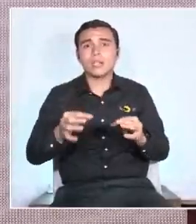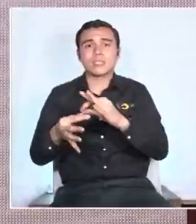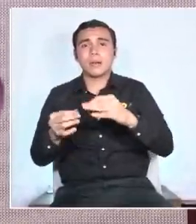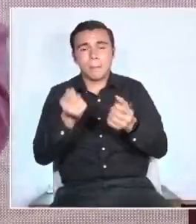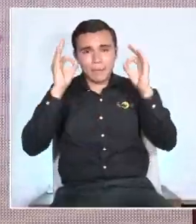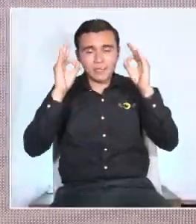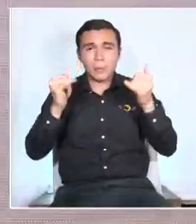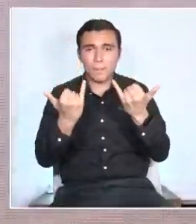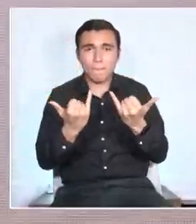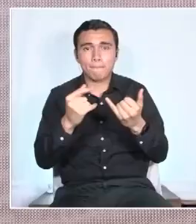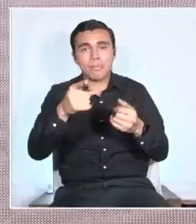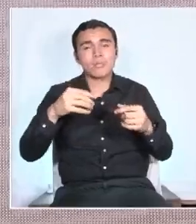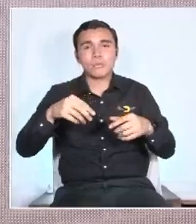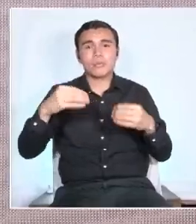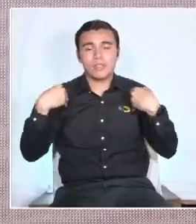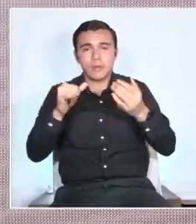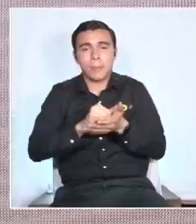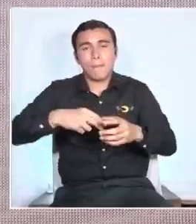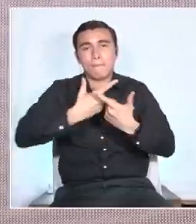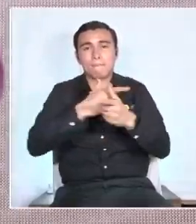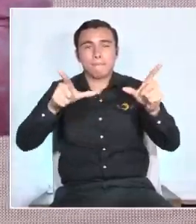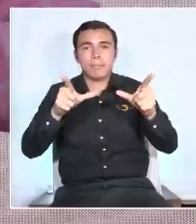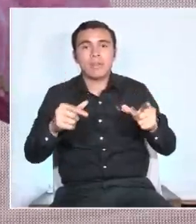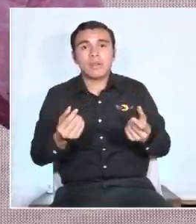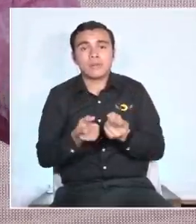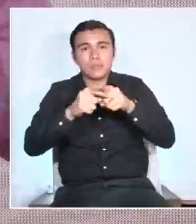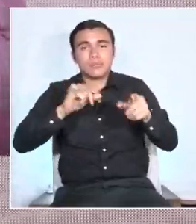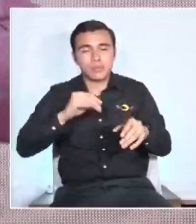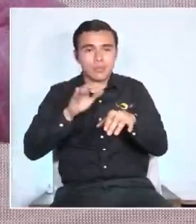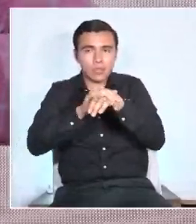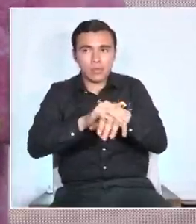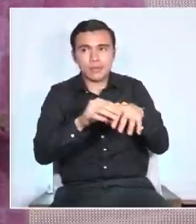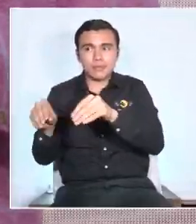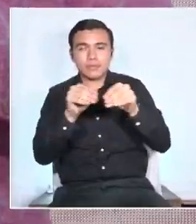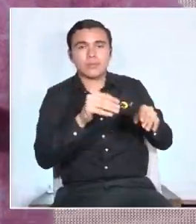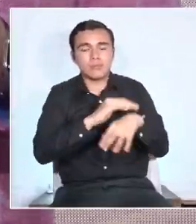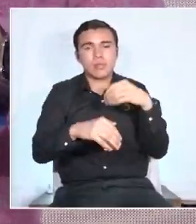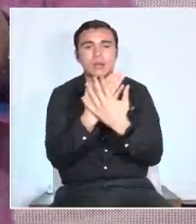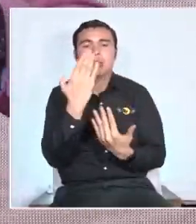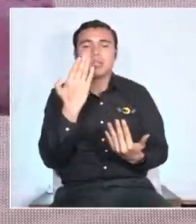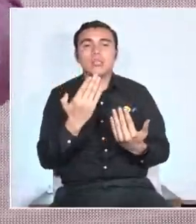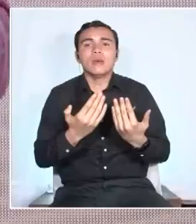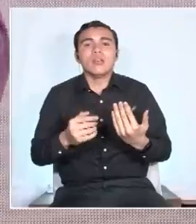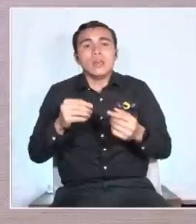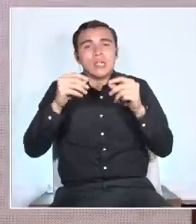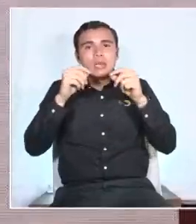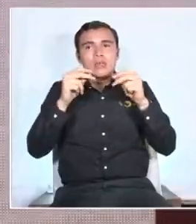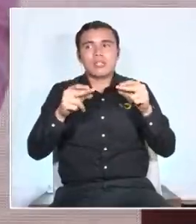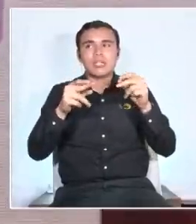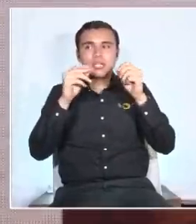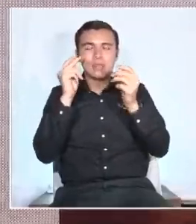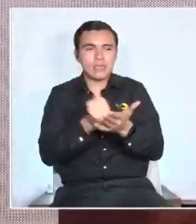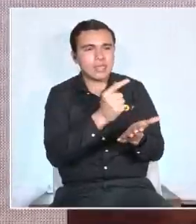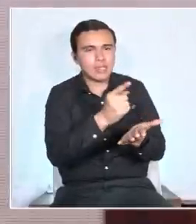ahora, tú la tienes que liberar. Y cuando yo puse manos sobre esa persona y reprendí ese